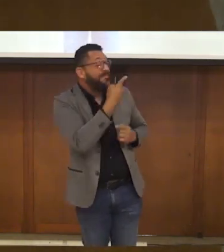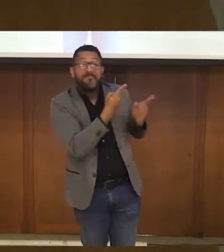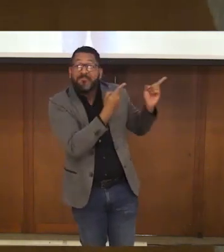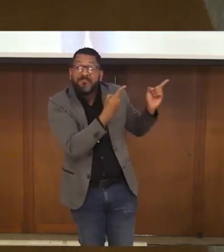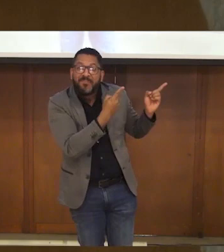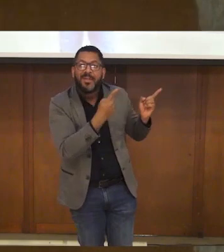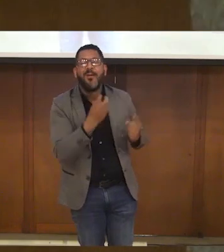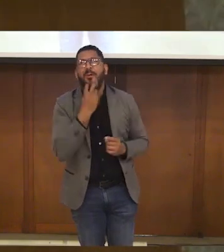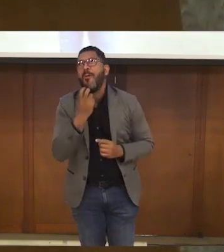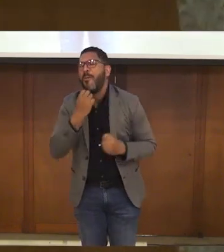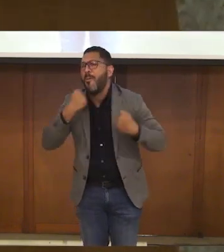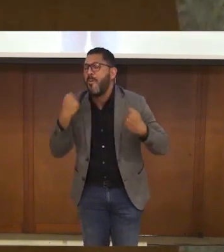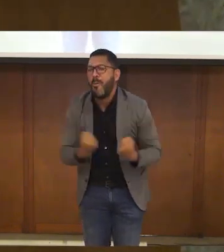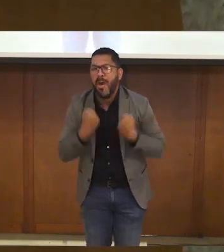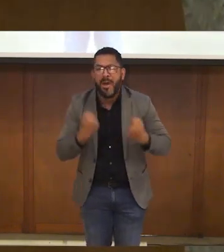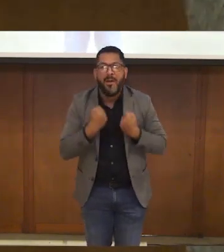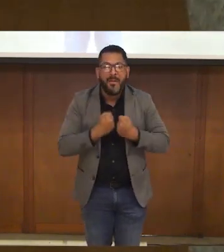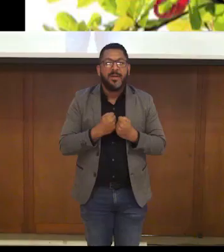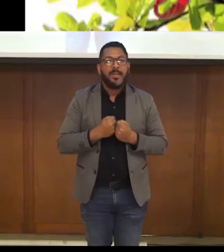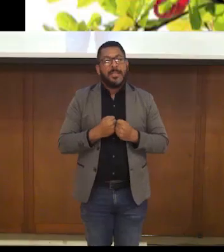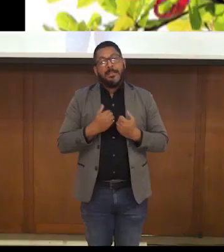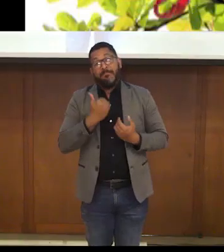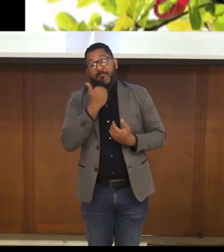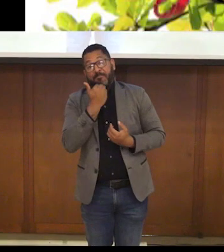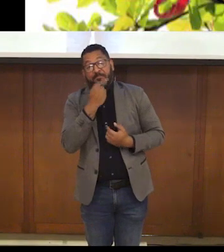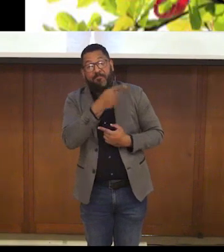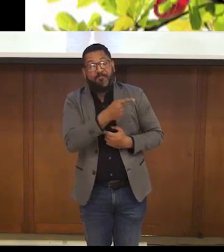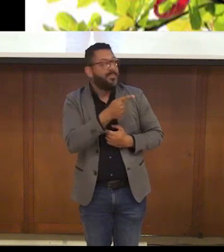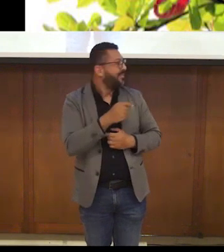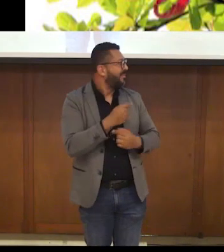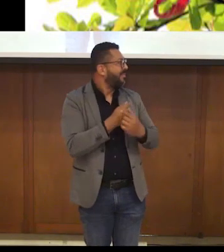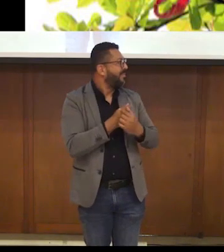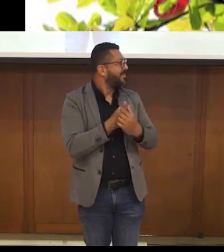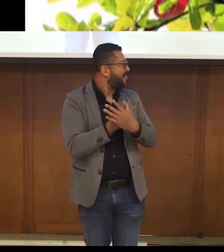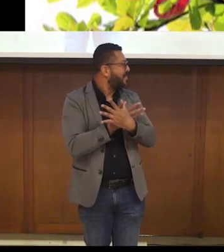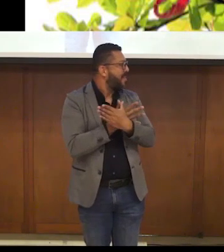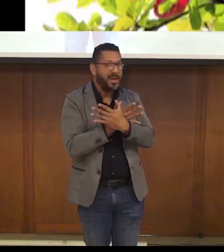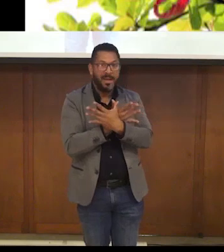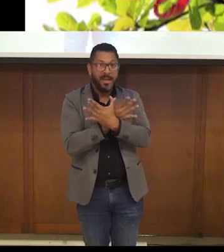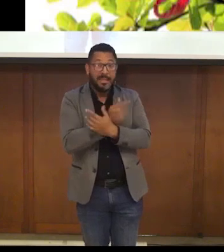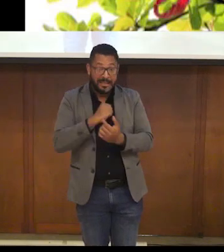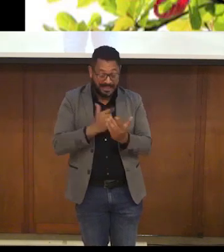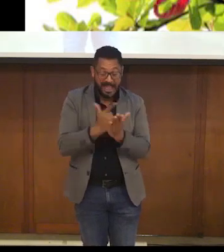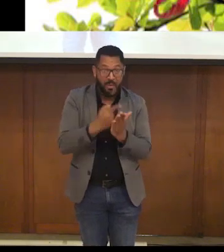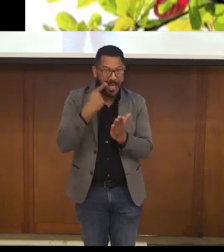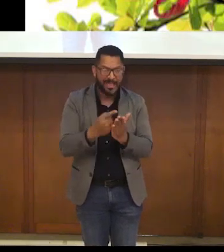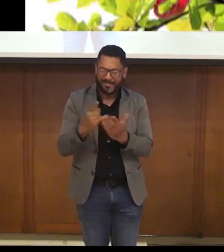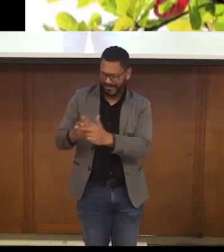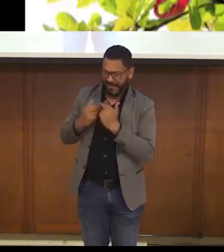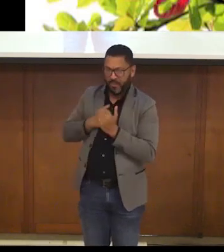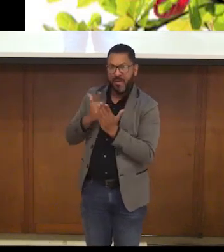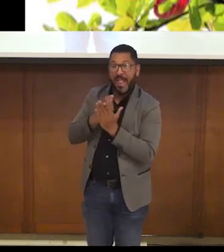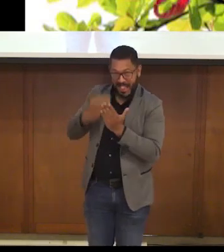Y estas imágenes, aquí nos reímos con Daniel. No sé si alguien, María, tienes un ejemplar de la novela aquí.